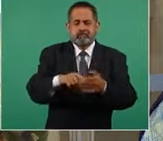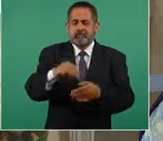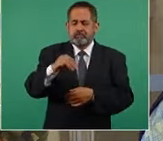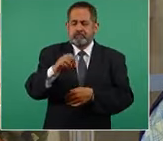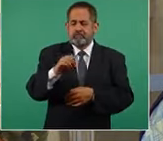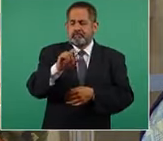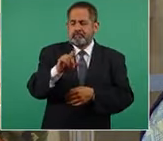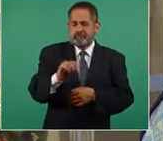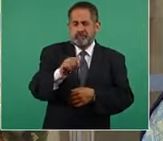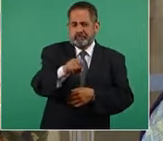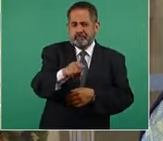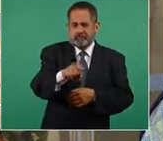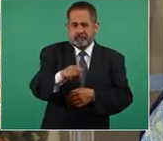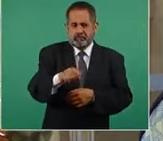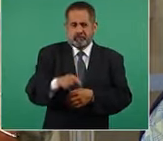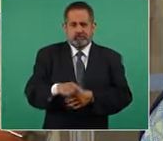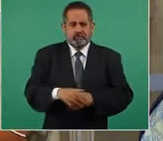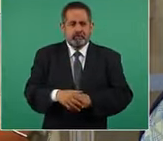SAB Miller, y de